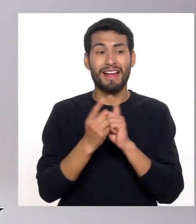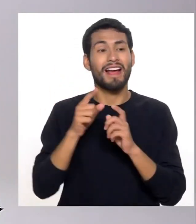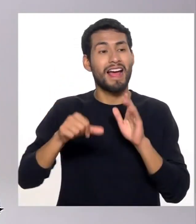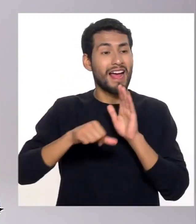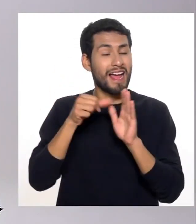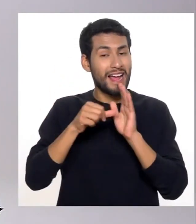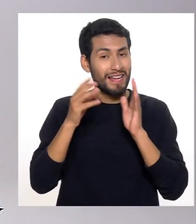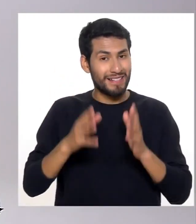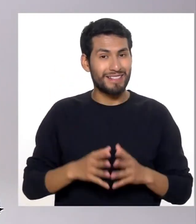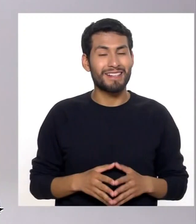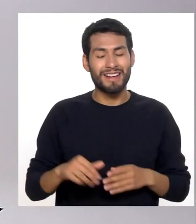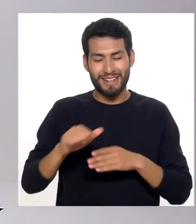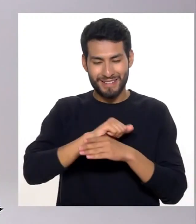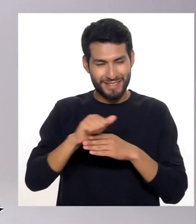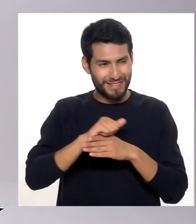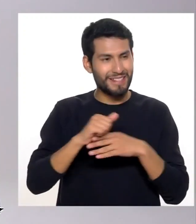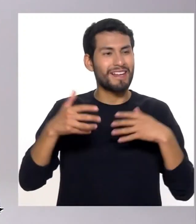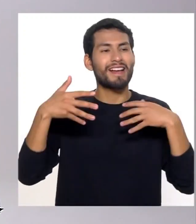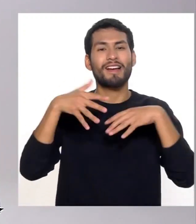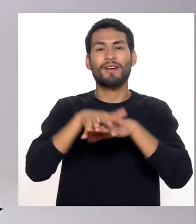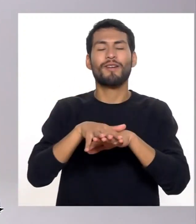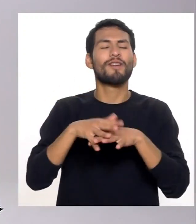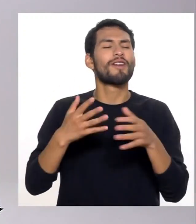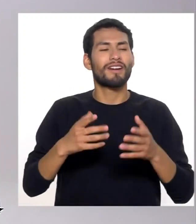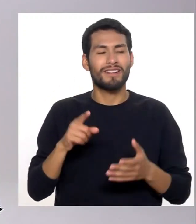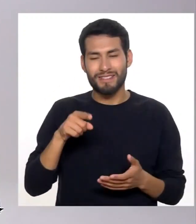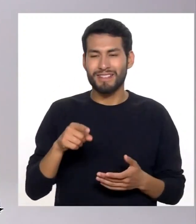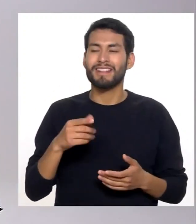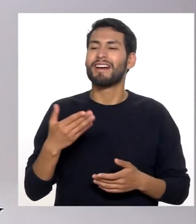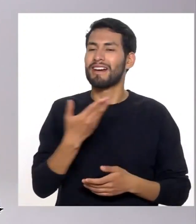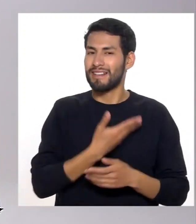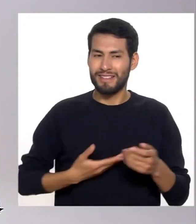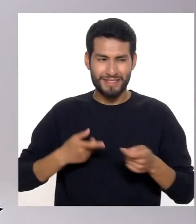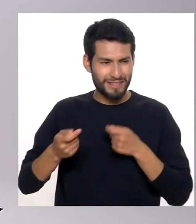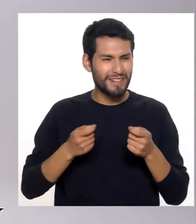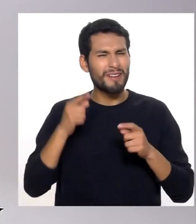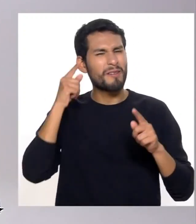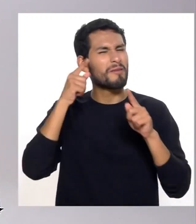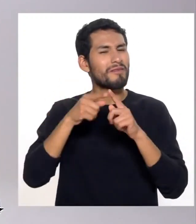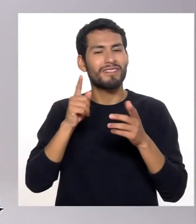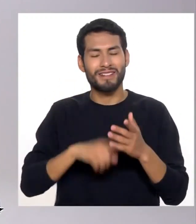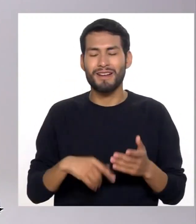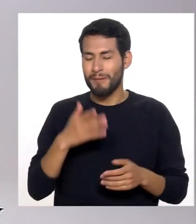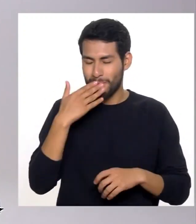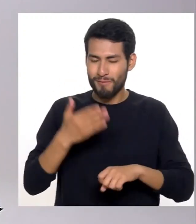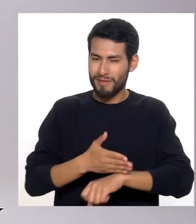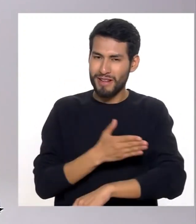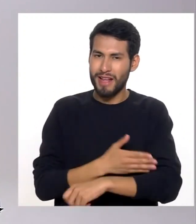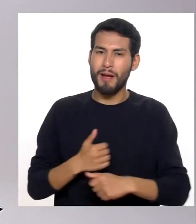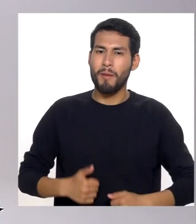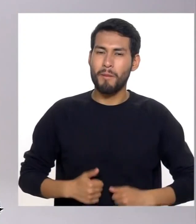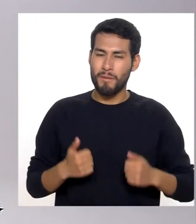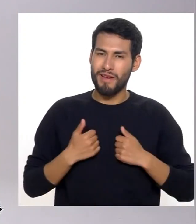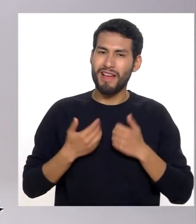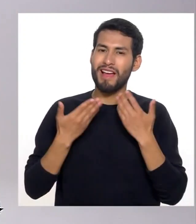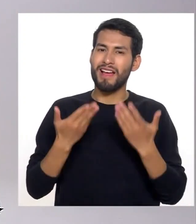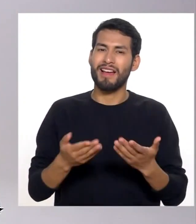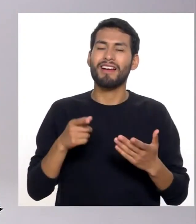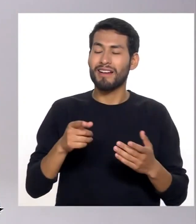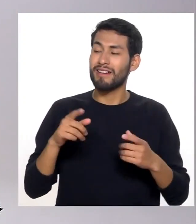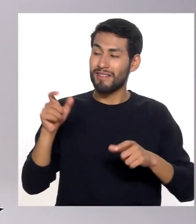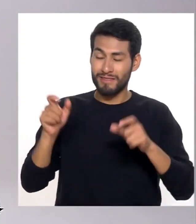de arte, prácticas inclusivas desde el Estado, con la finalidad de mejorar la calidad de vida de